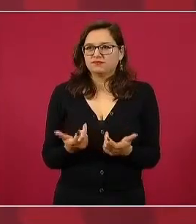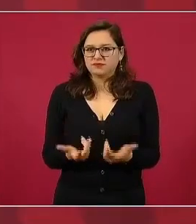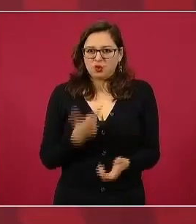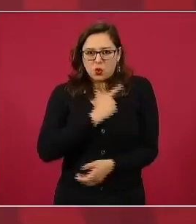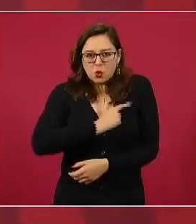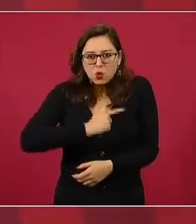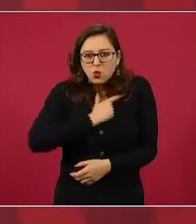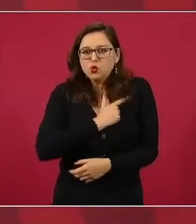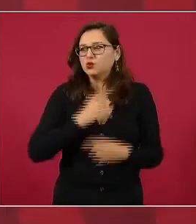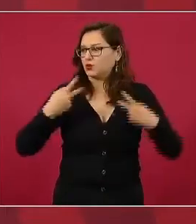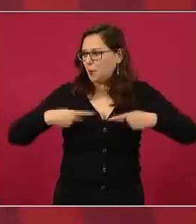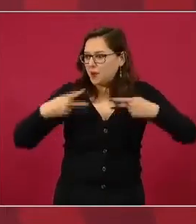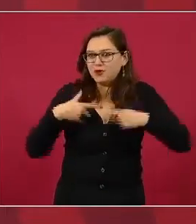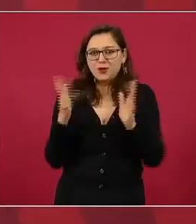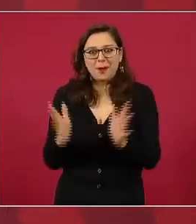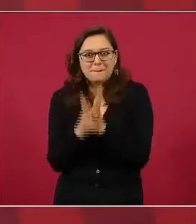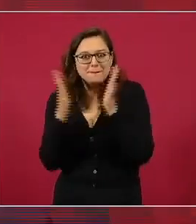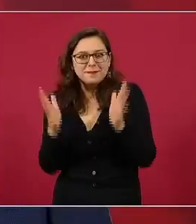con gusto.